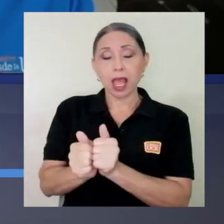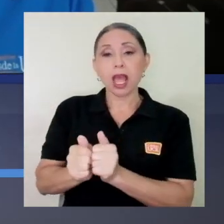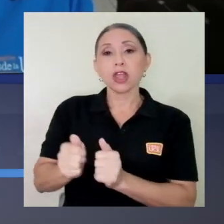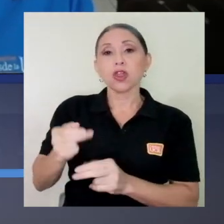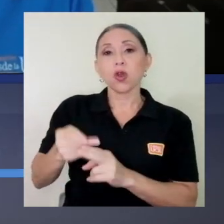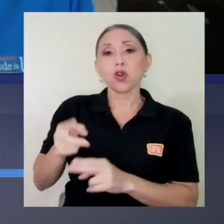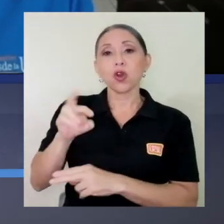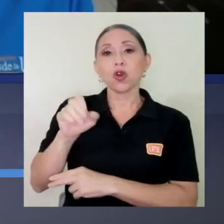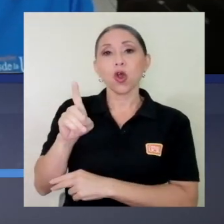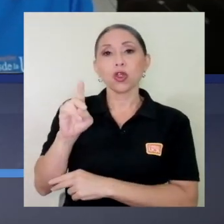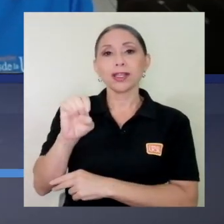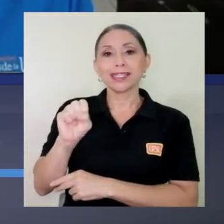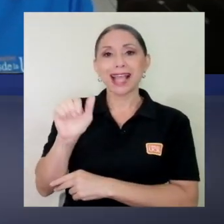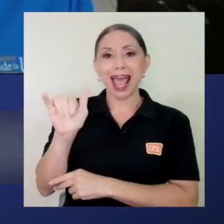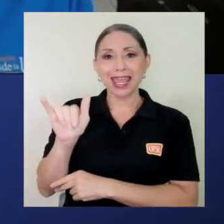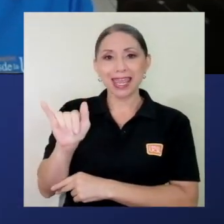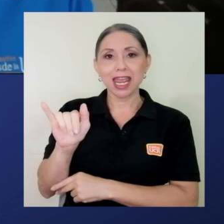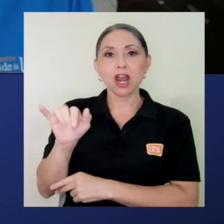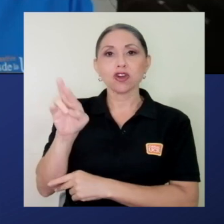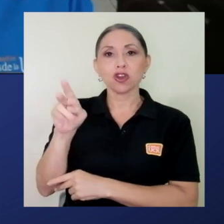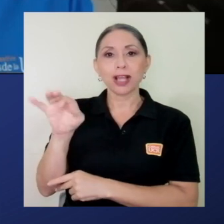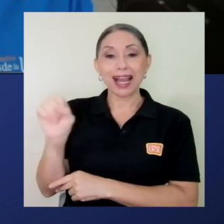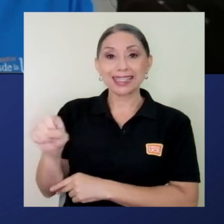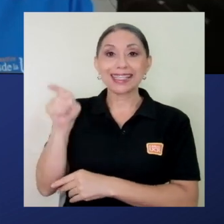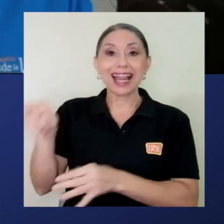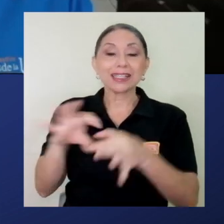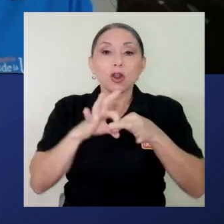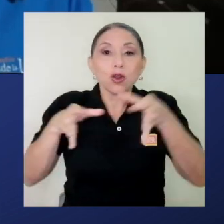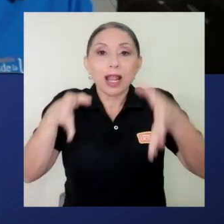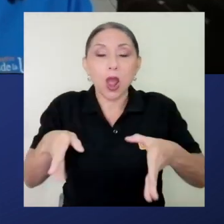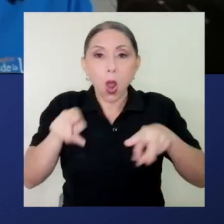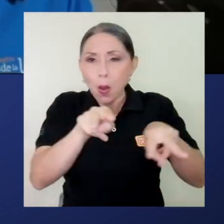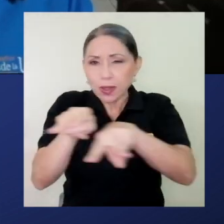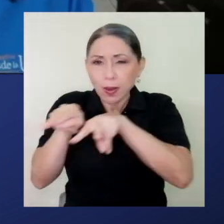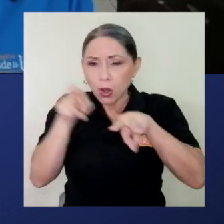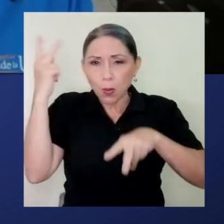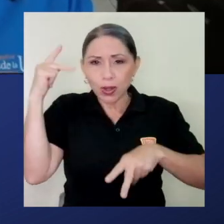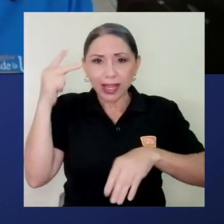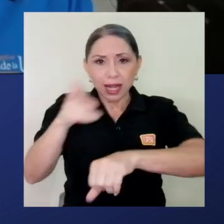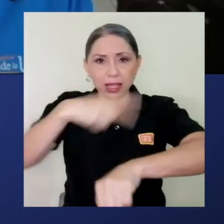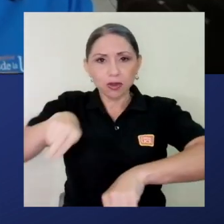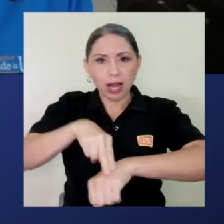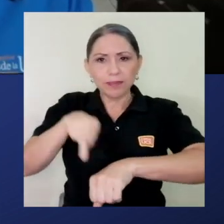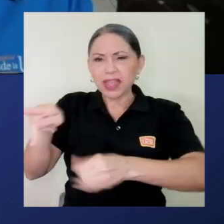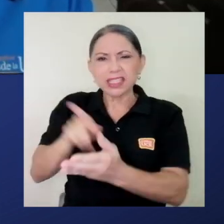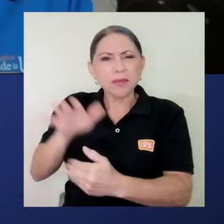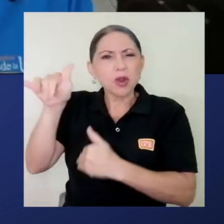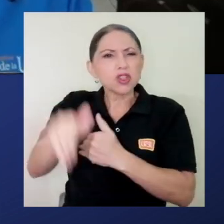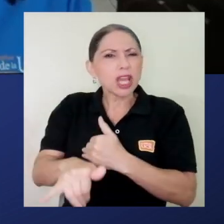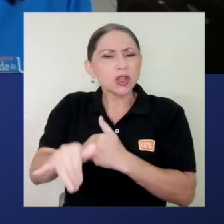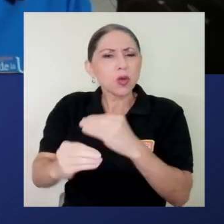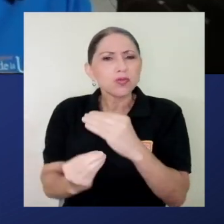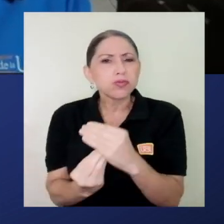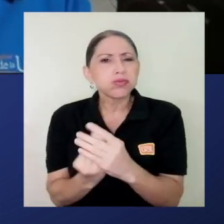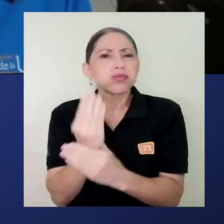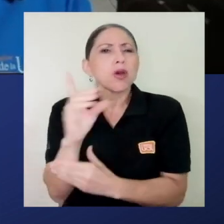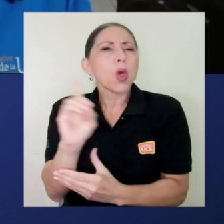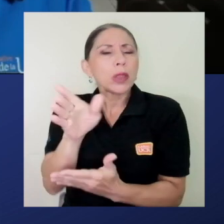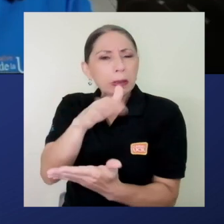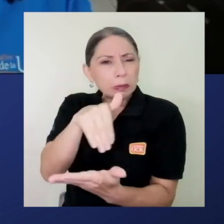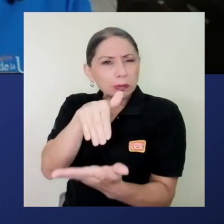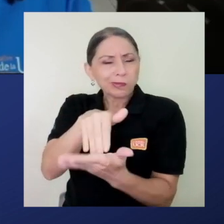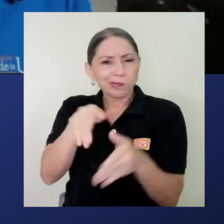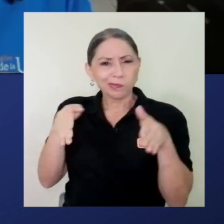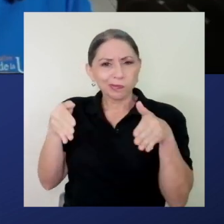Rodsay Rosales. Él es el coordinador del Observatorio de Política Nacional, un proyecto que surge en el seno de la Escuela de